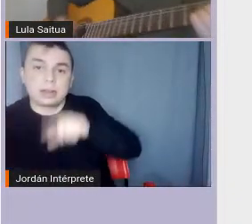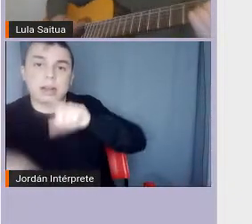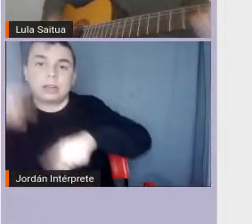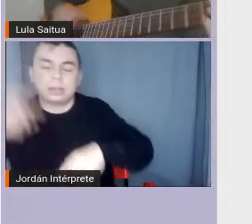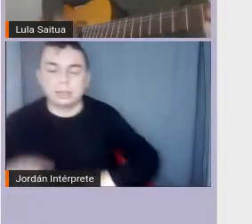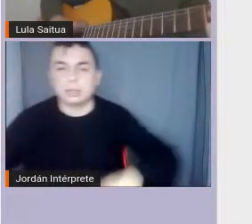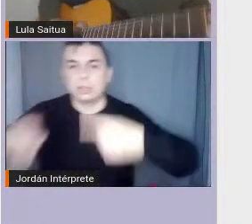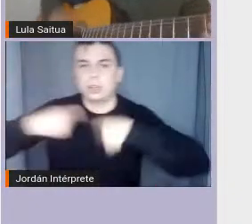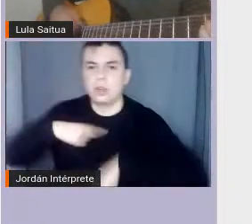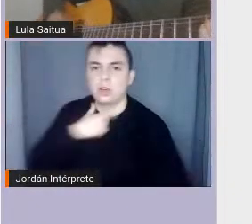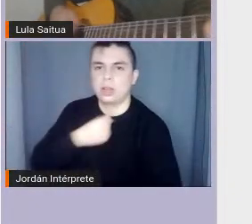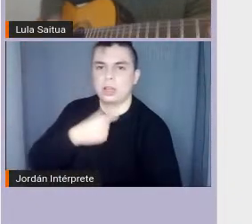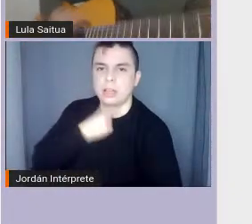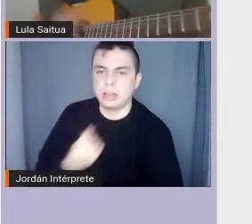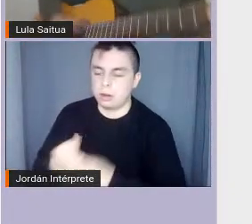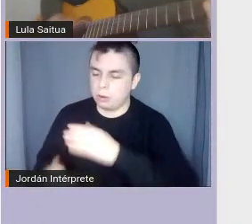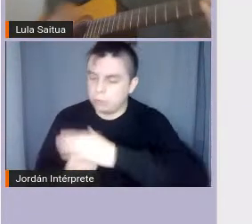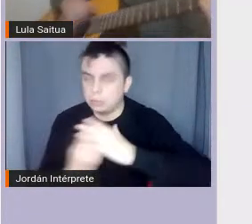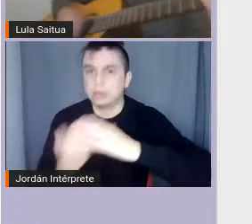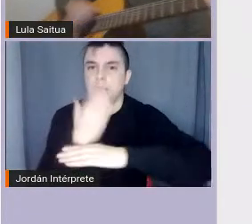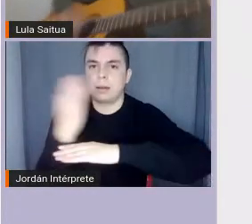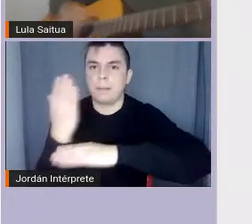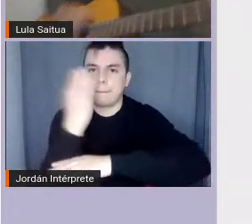yo quiero germinar.